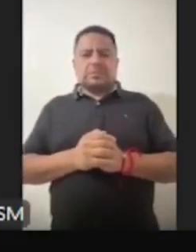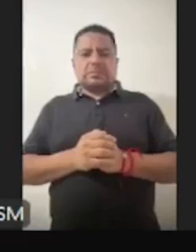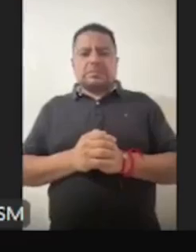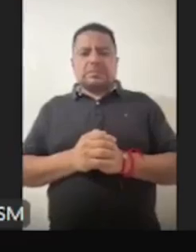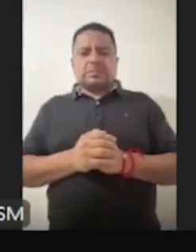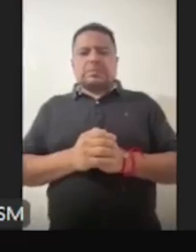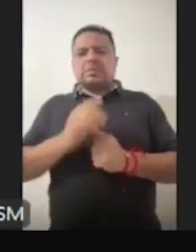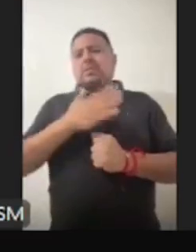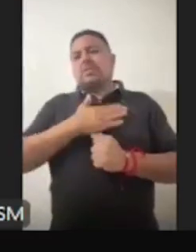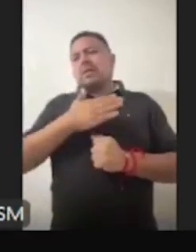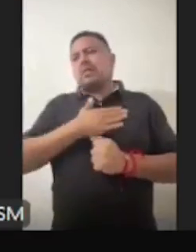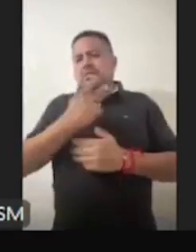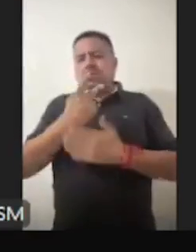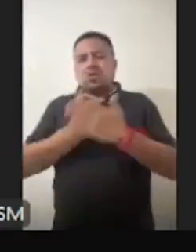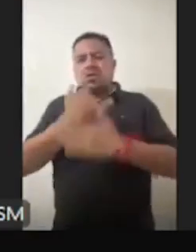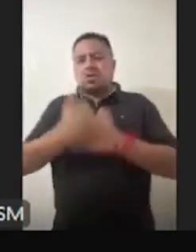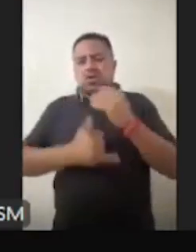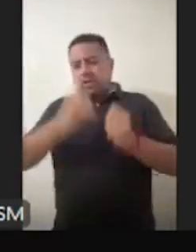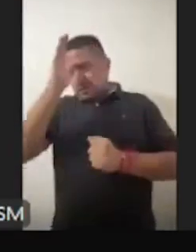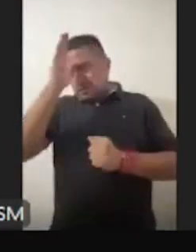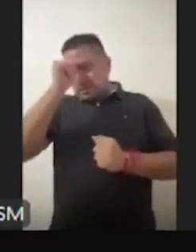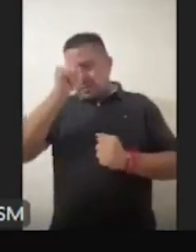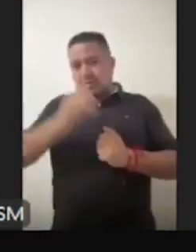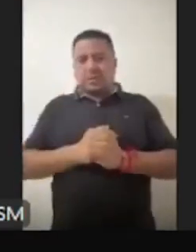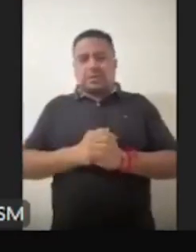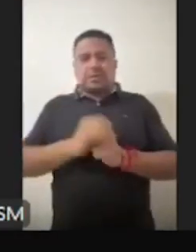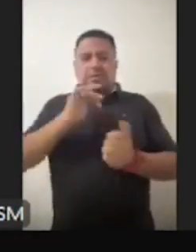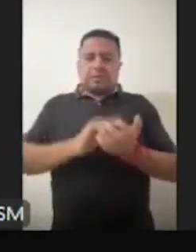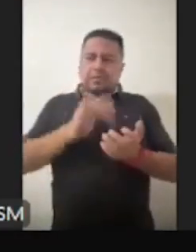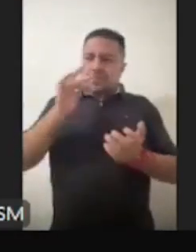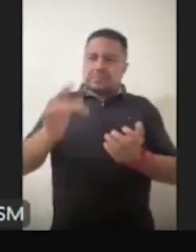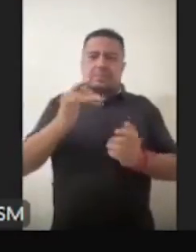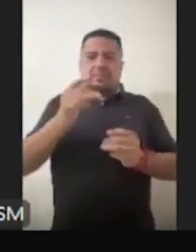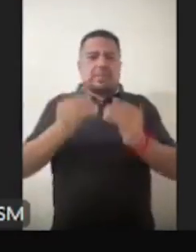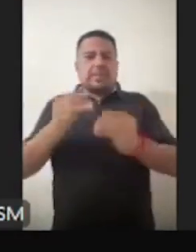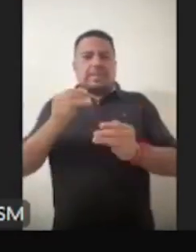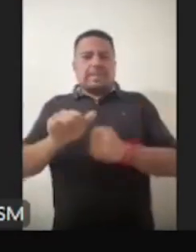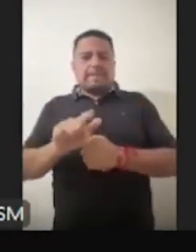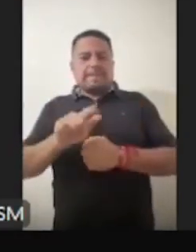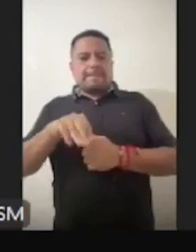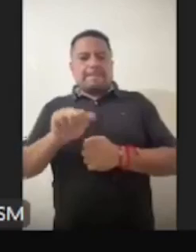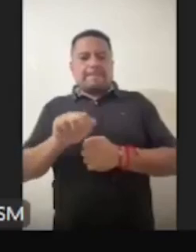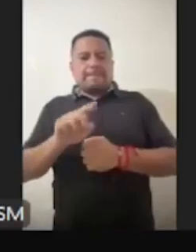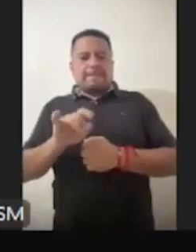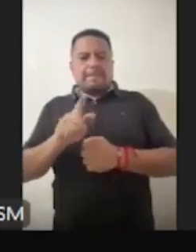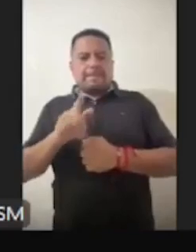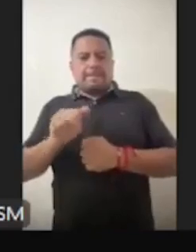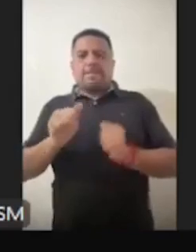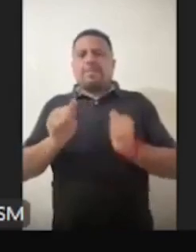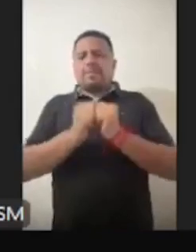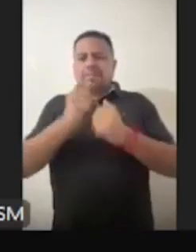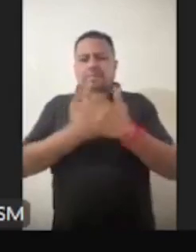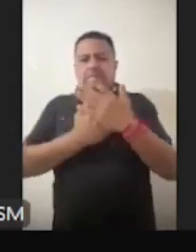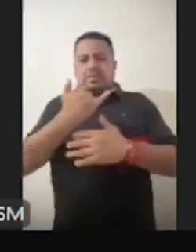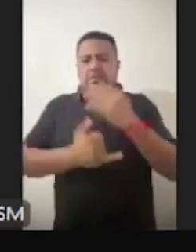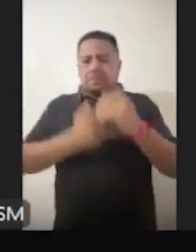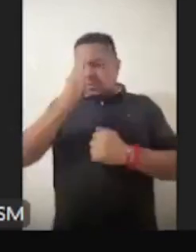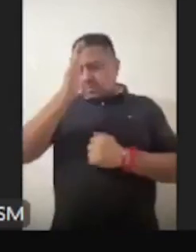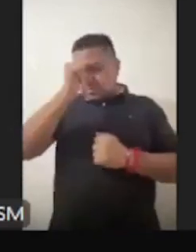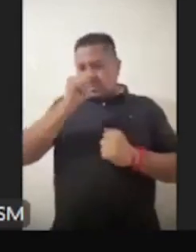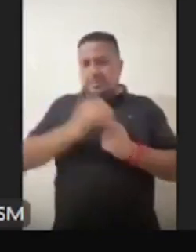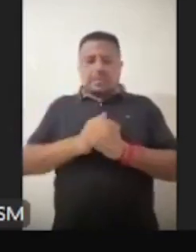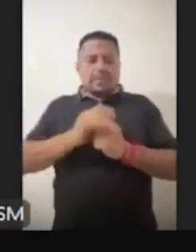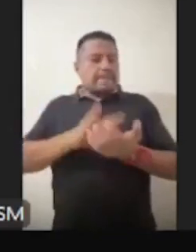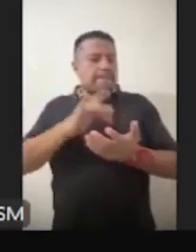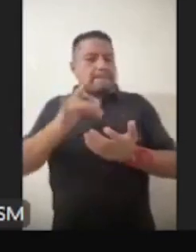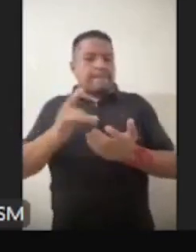Es mi proyecto. Gracias, magistrado. Magistrada Almadelia Eugenio Alcaraz. Con el proyecto. Gracias,